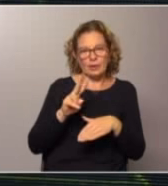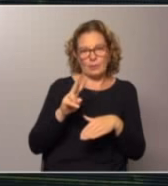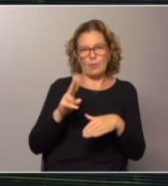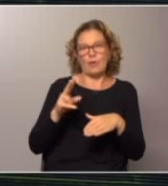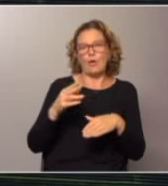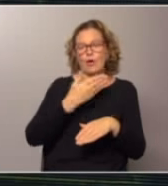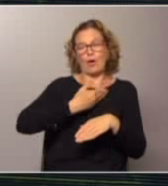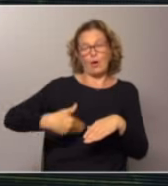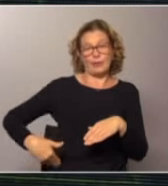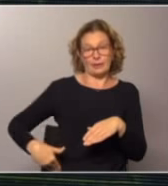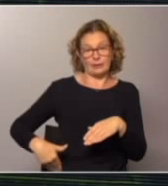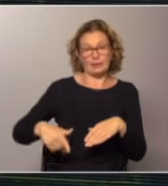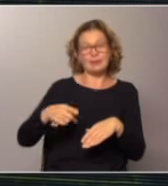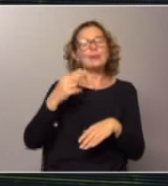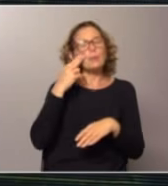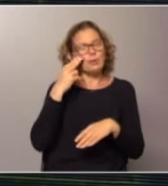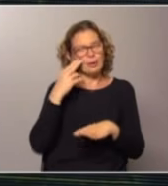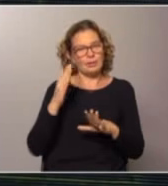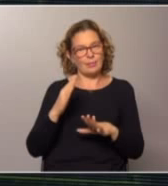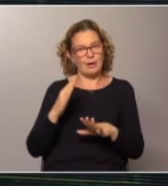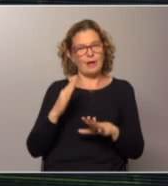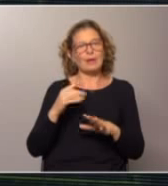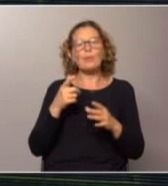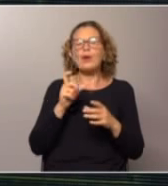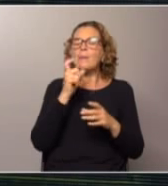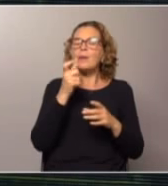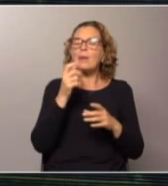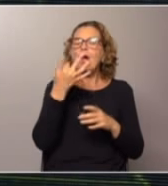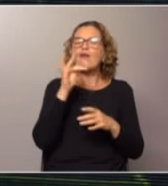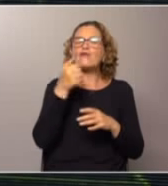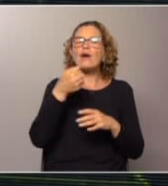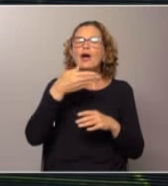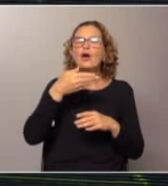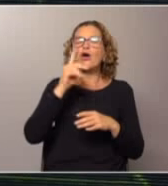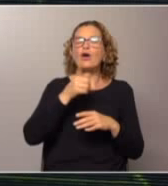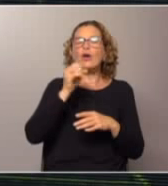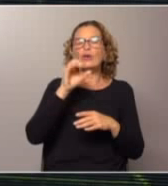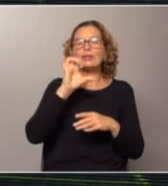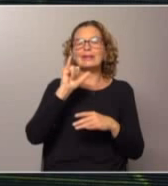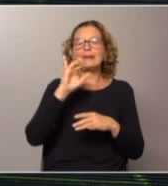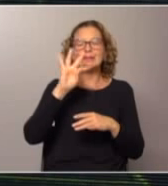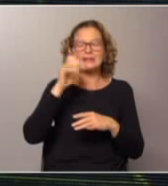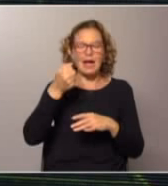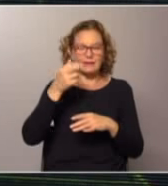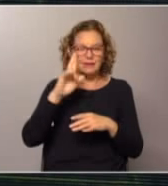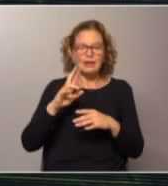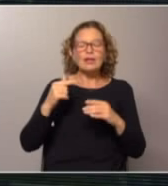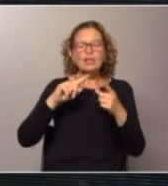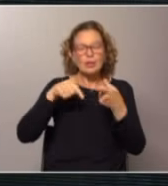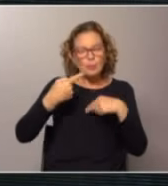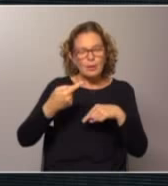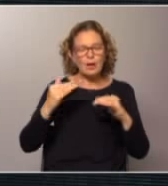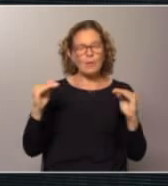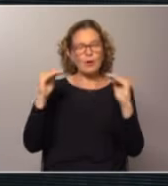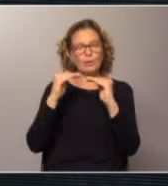gobernaron tuvieron este problema fagocitará el partido y entonces luego queda solo la evaluación de la sociedad en relación al gobierno